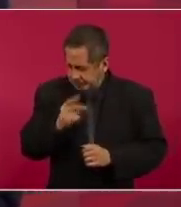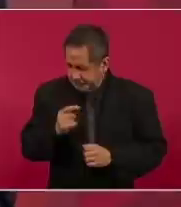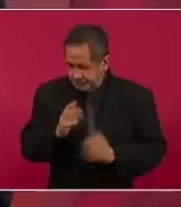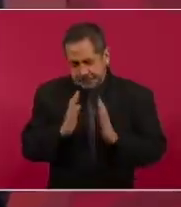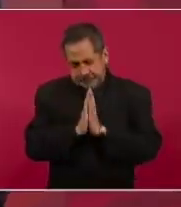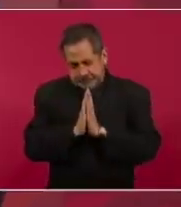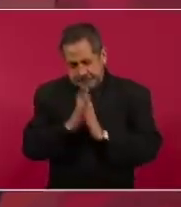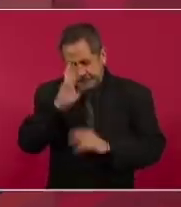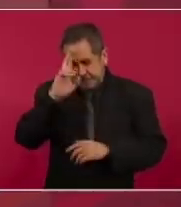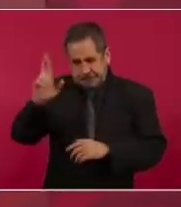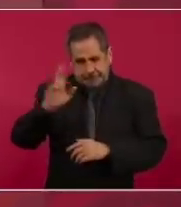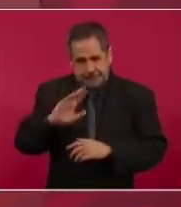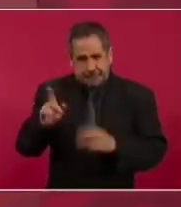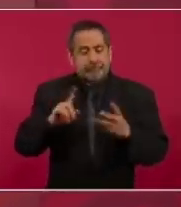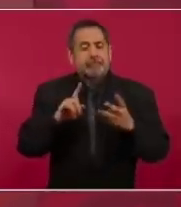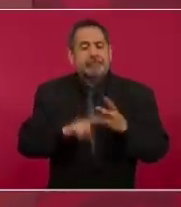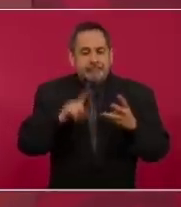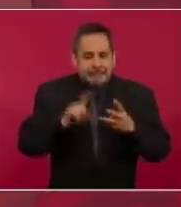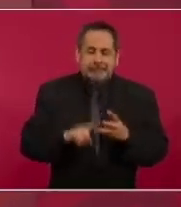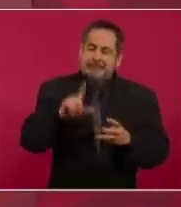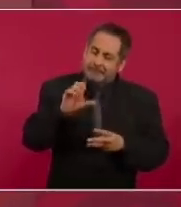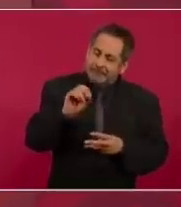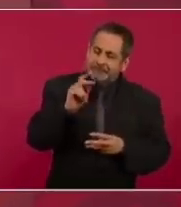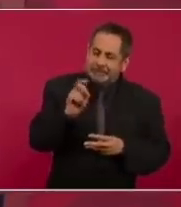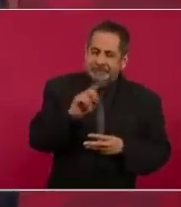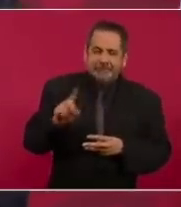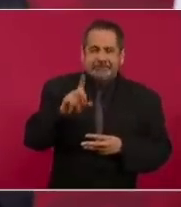finado López Dóriga,